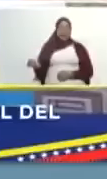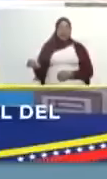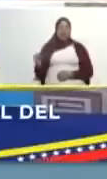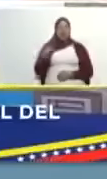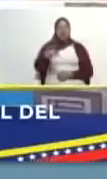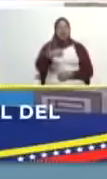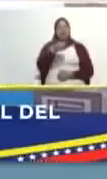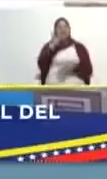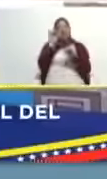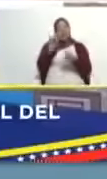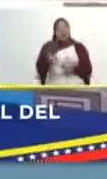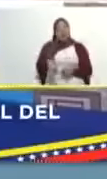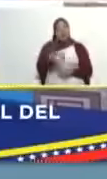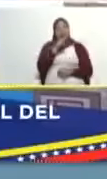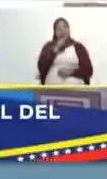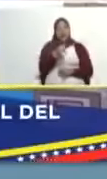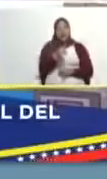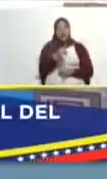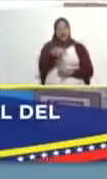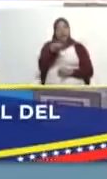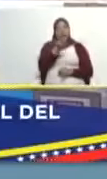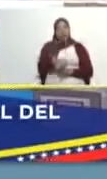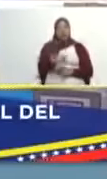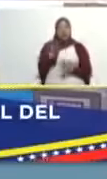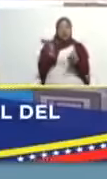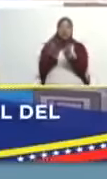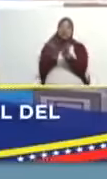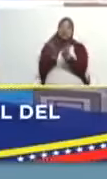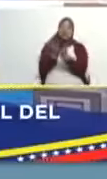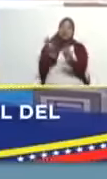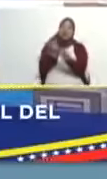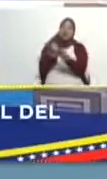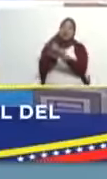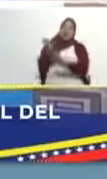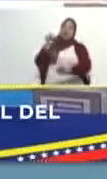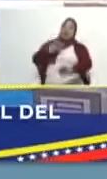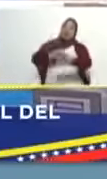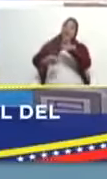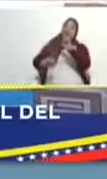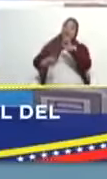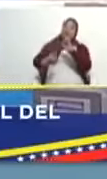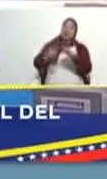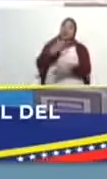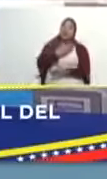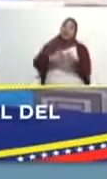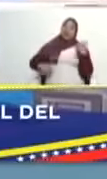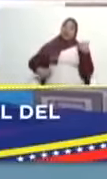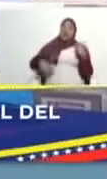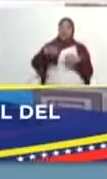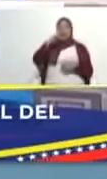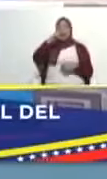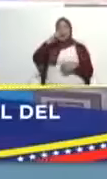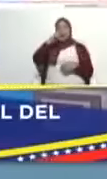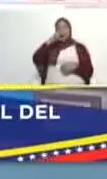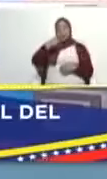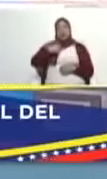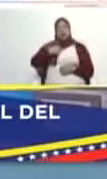Ustedes dicen, esta es la clase obrera que defiende a Nicolás, ok. Y yo les